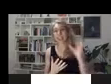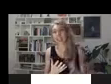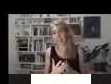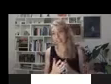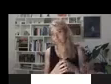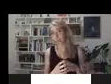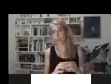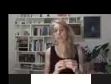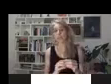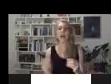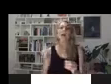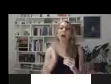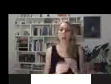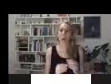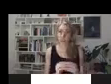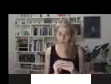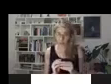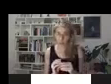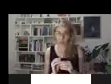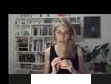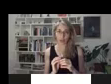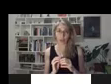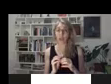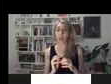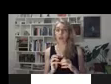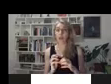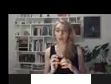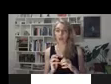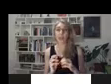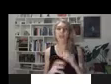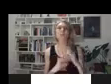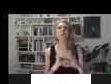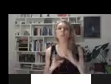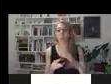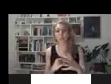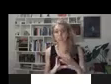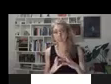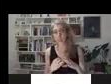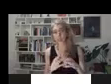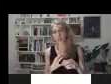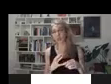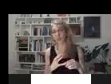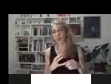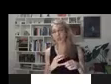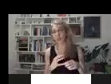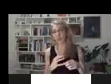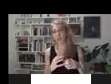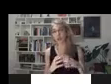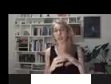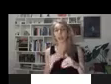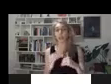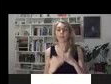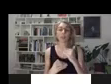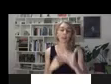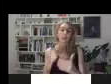manera integral la propuesta, un coleccionista suele apoyar. Muchas veces estos se producen